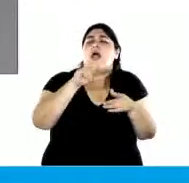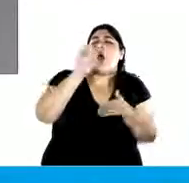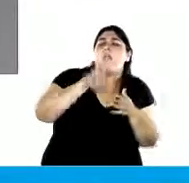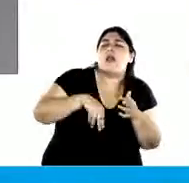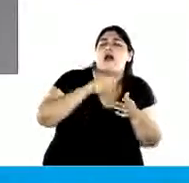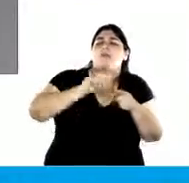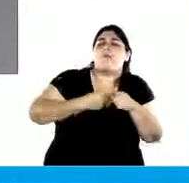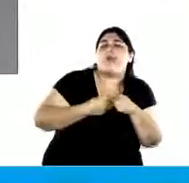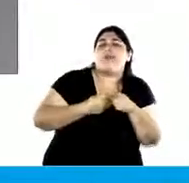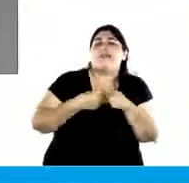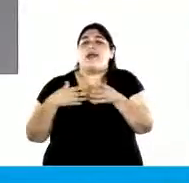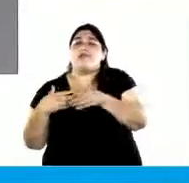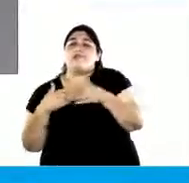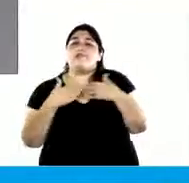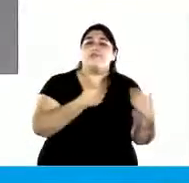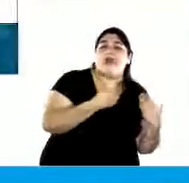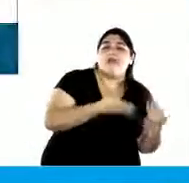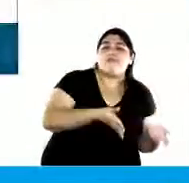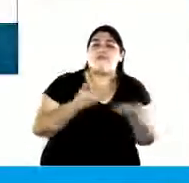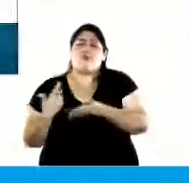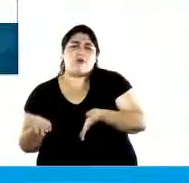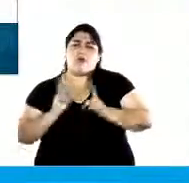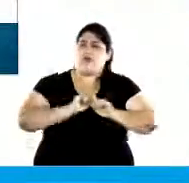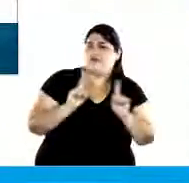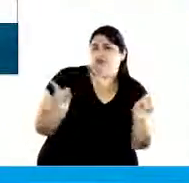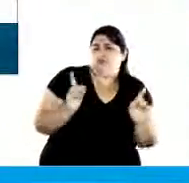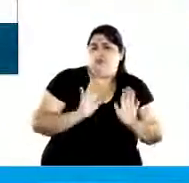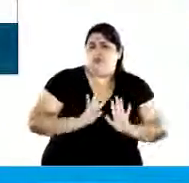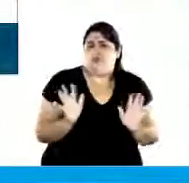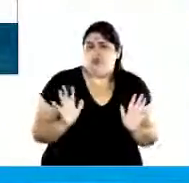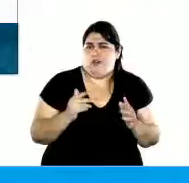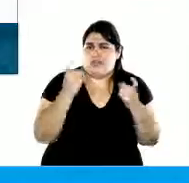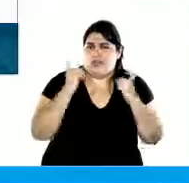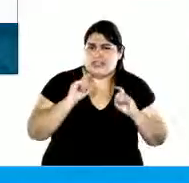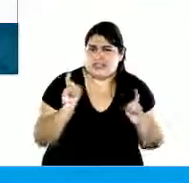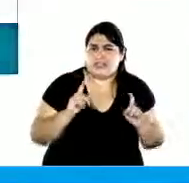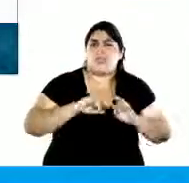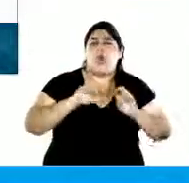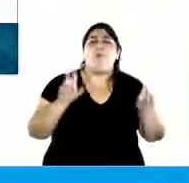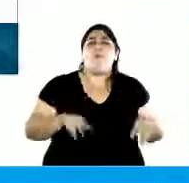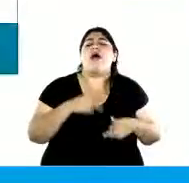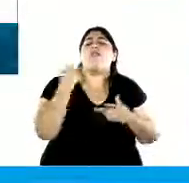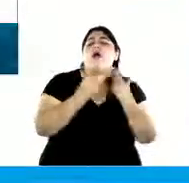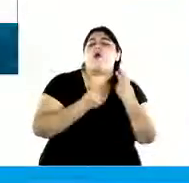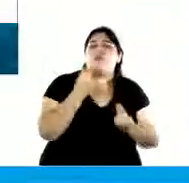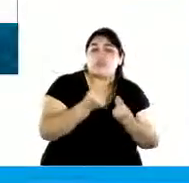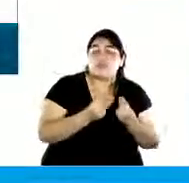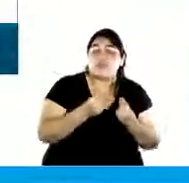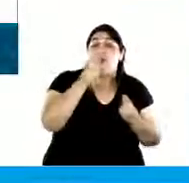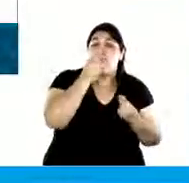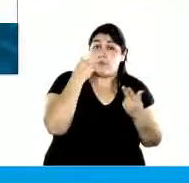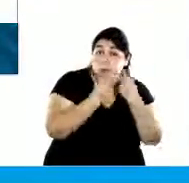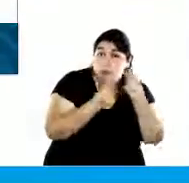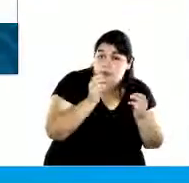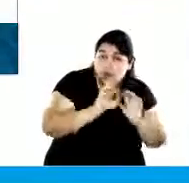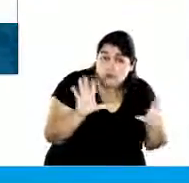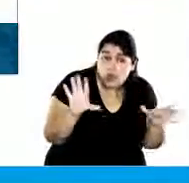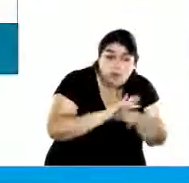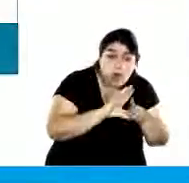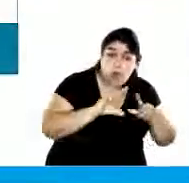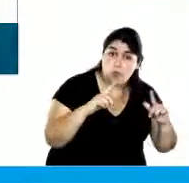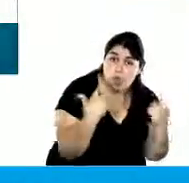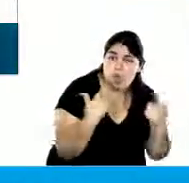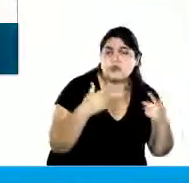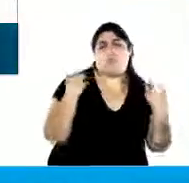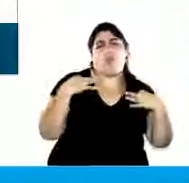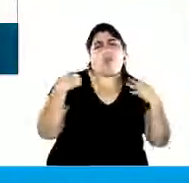política, tratar de sacar réditos partidarios al plan de vacunación. Y si el plan de vacunación no va a ser efectivo,